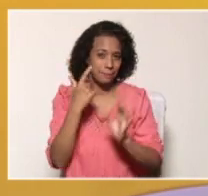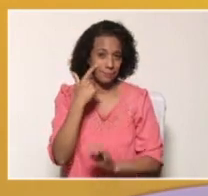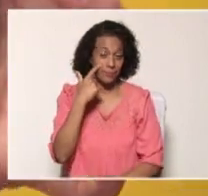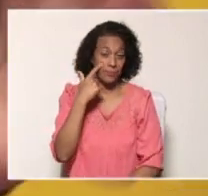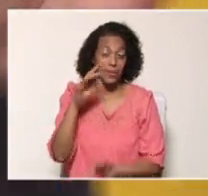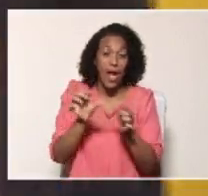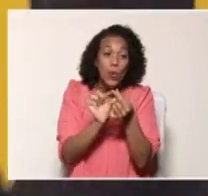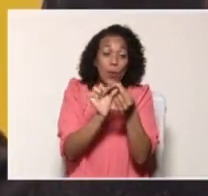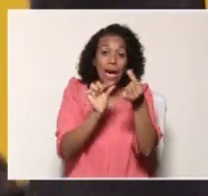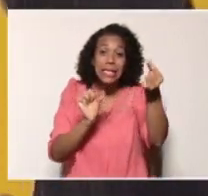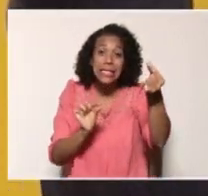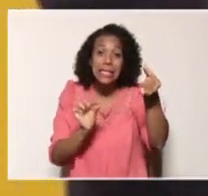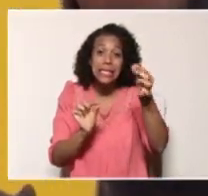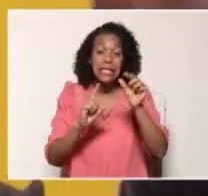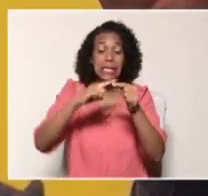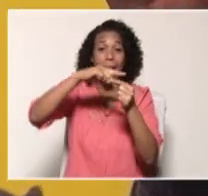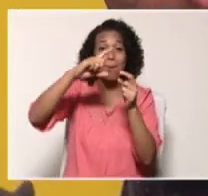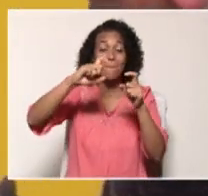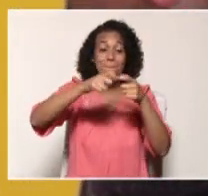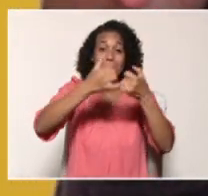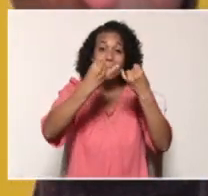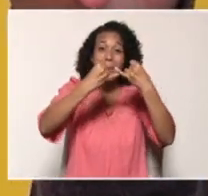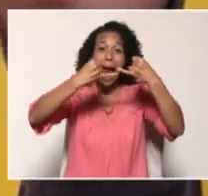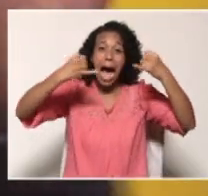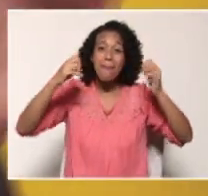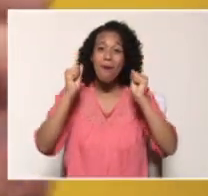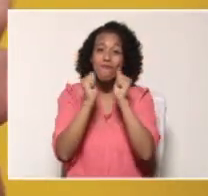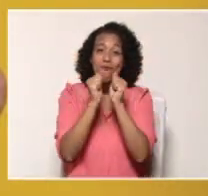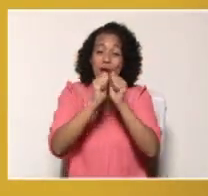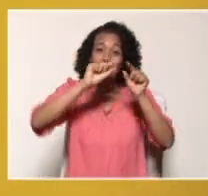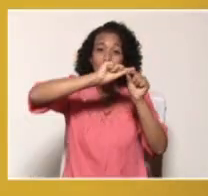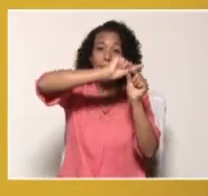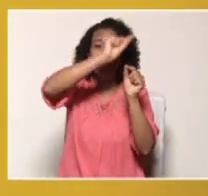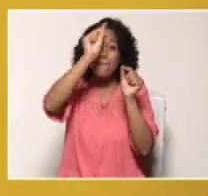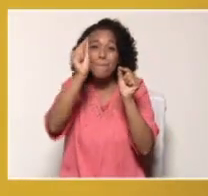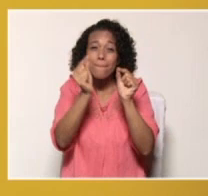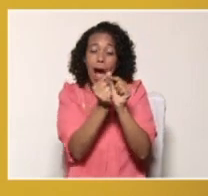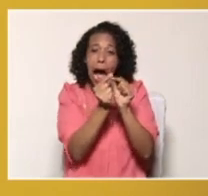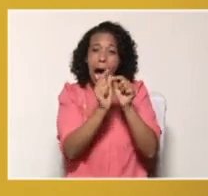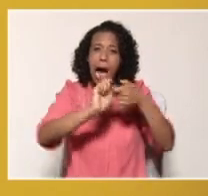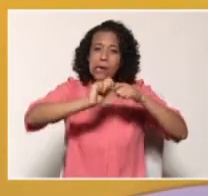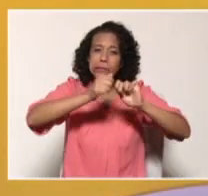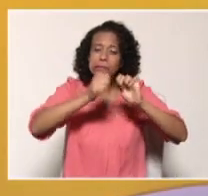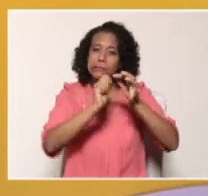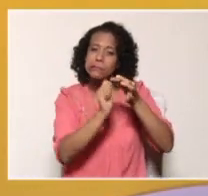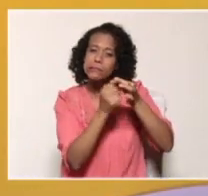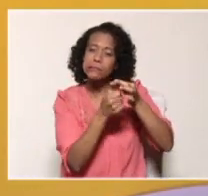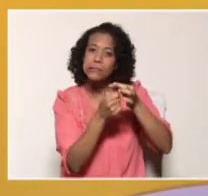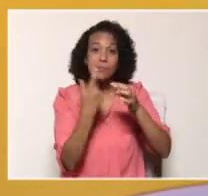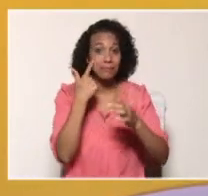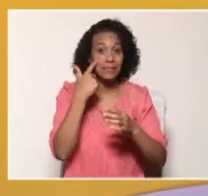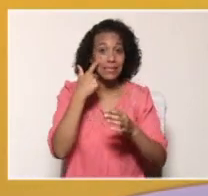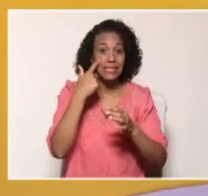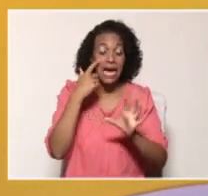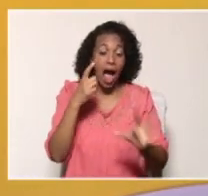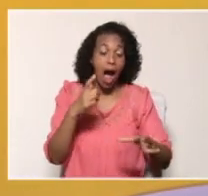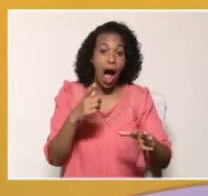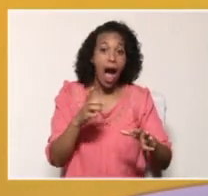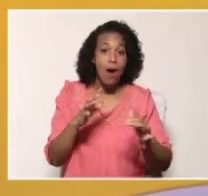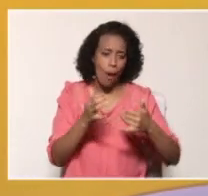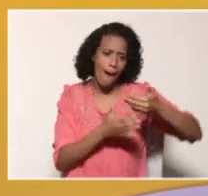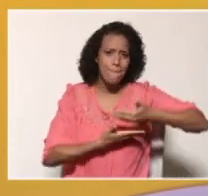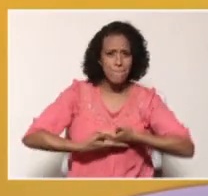Busqué una varita, le coloqué un alambre, véanlo de este lado, y lo amarré. En este caso, te acercas a la